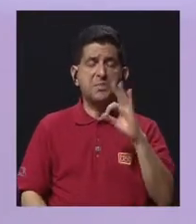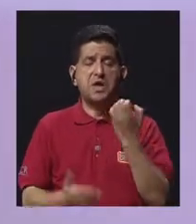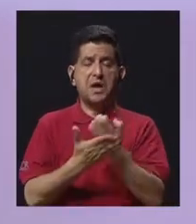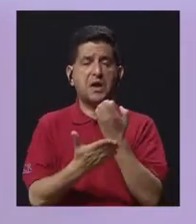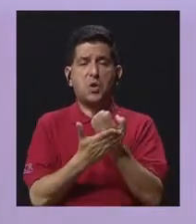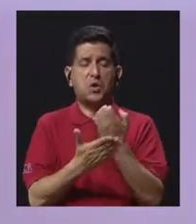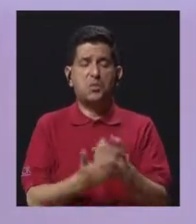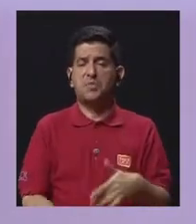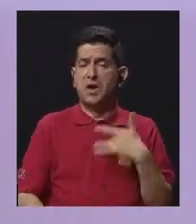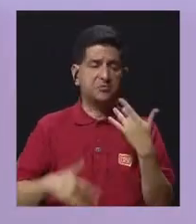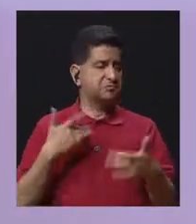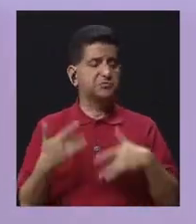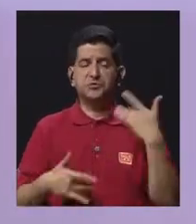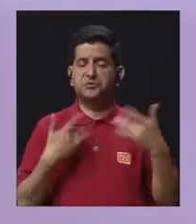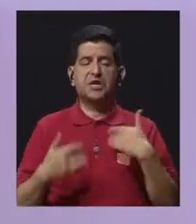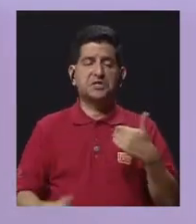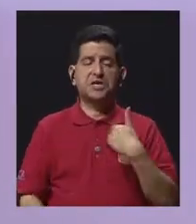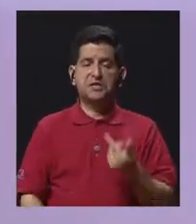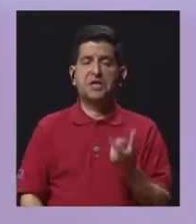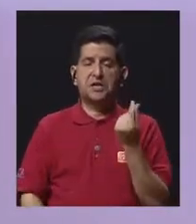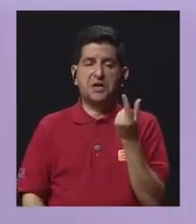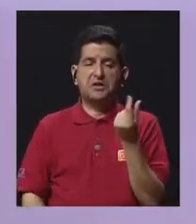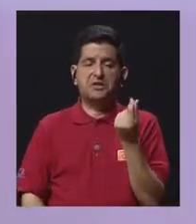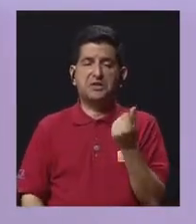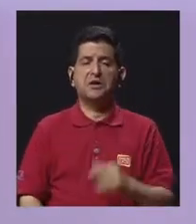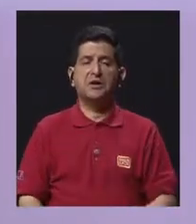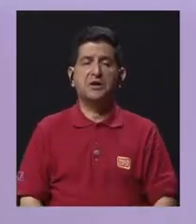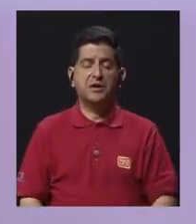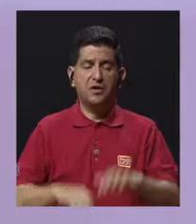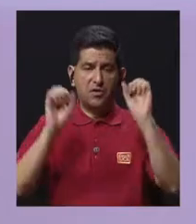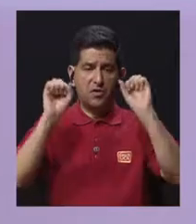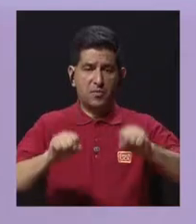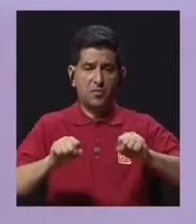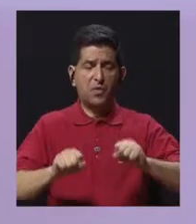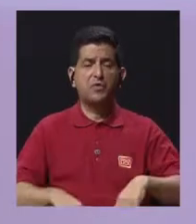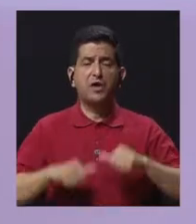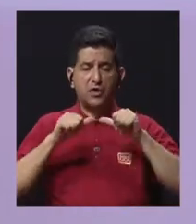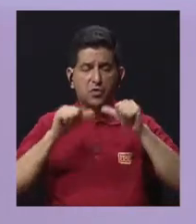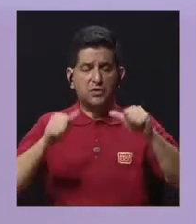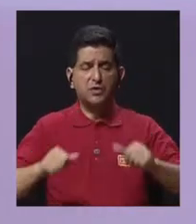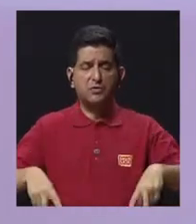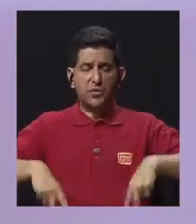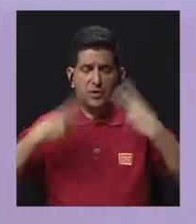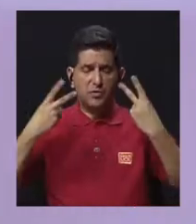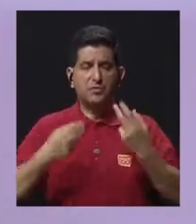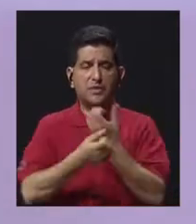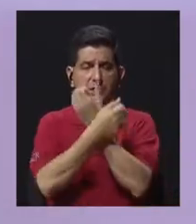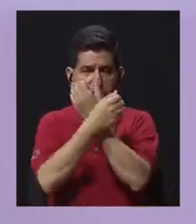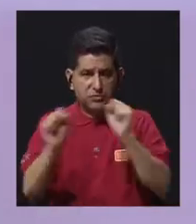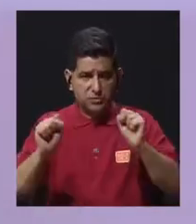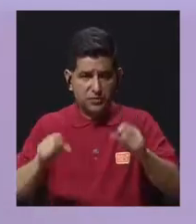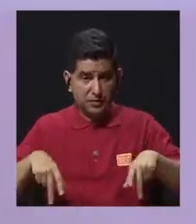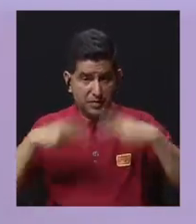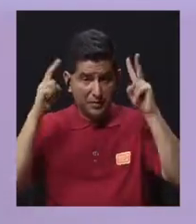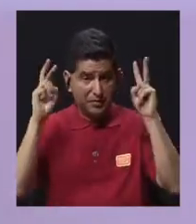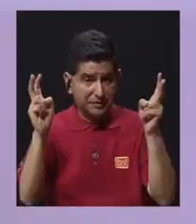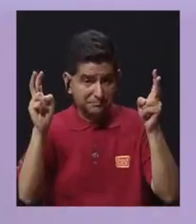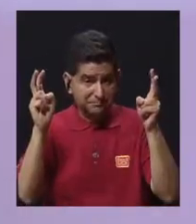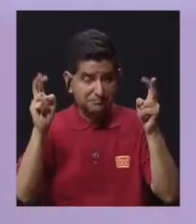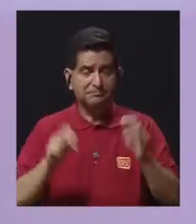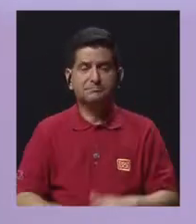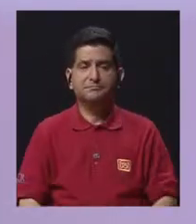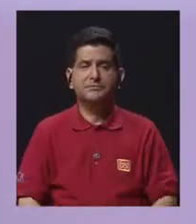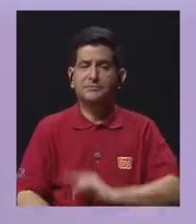el que tiene una buena posesión económica no siente, porque tiene dinero, como estar sobreviviendo y todo